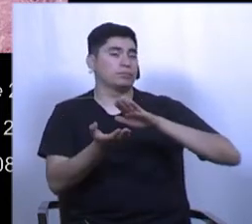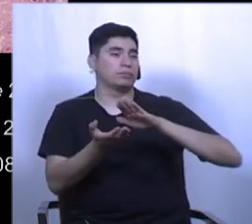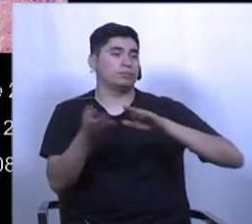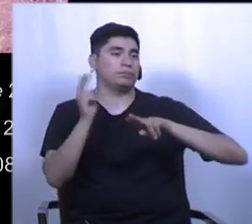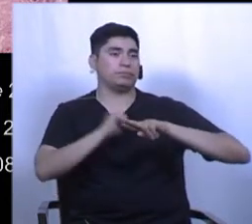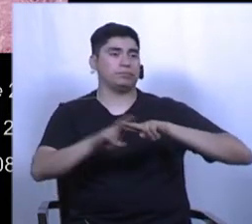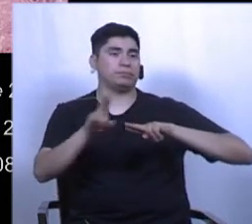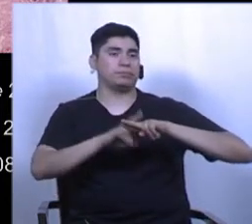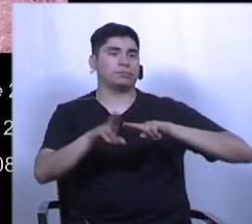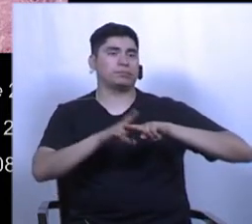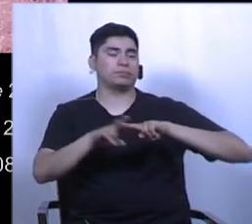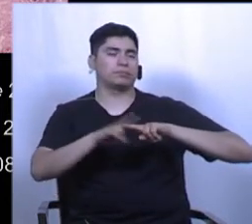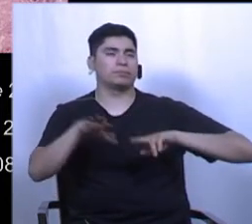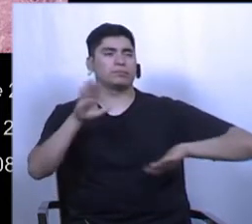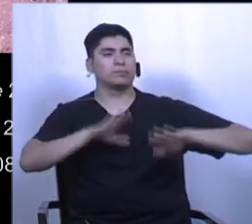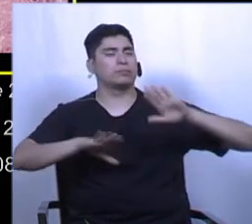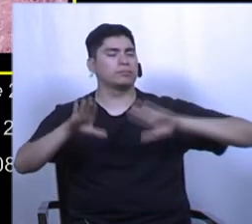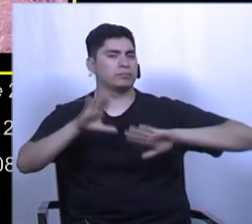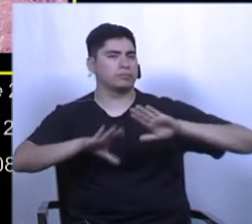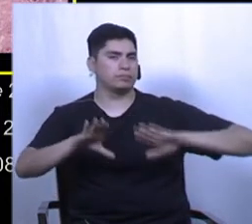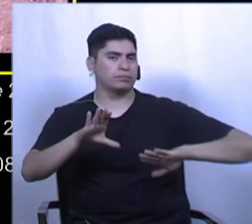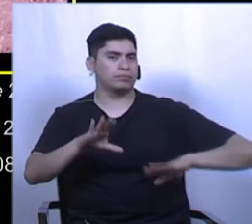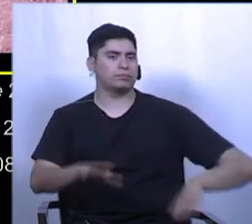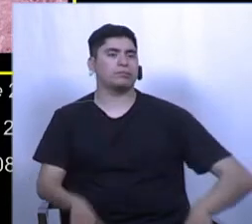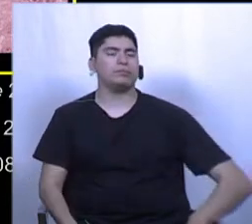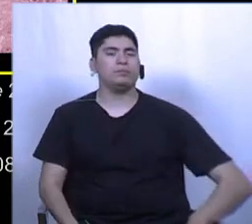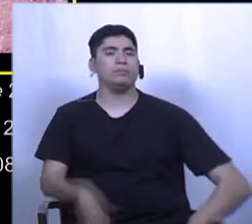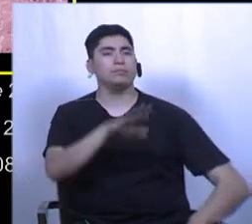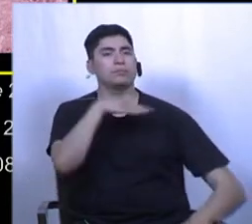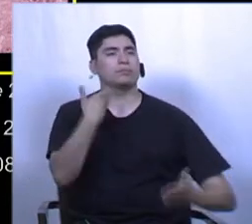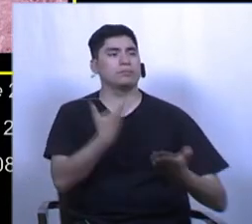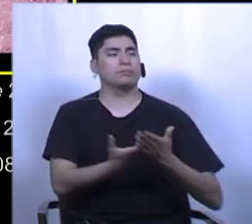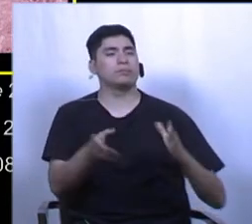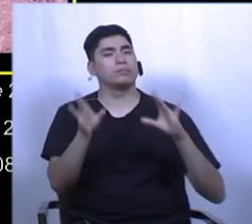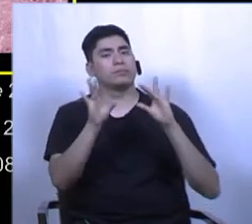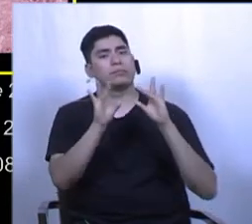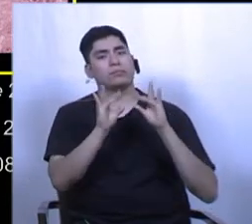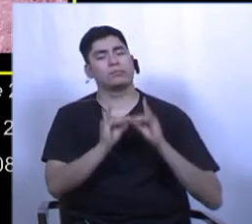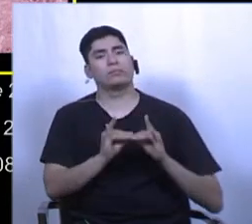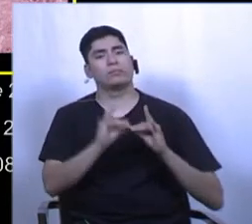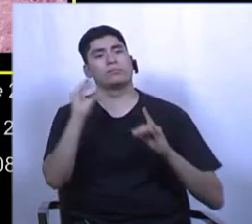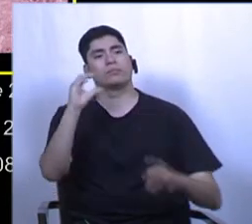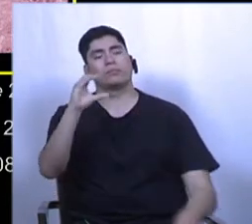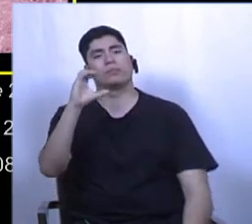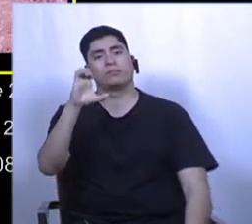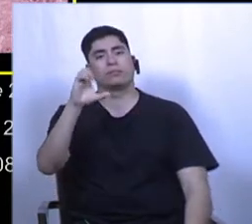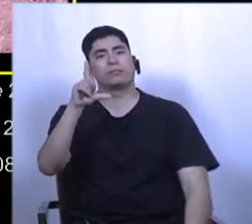que se previene la muerte de las células